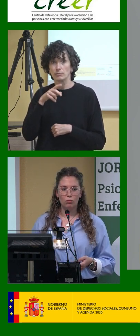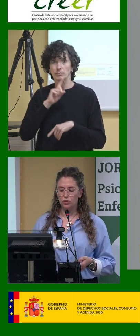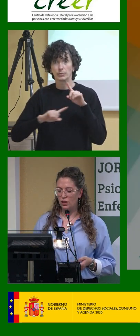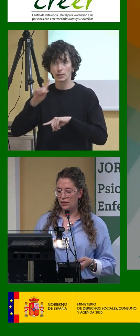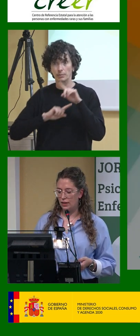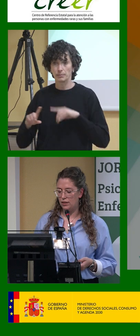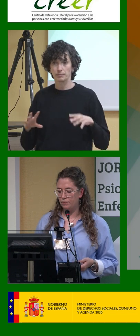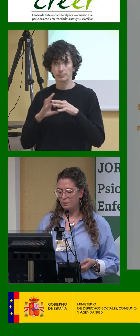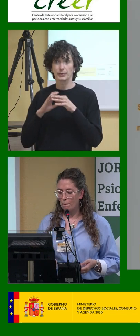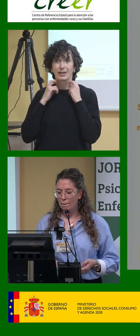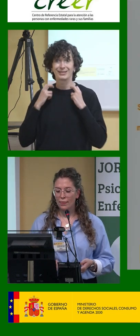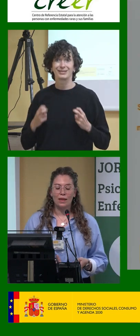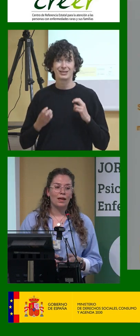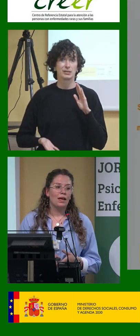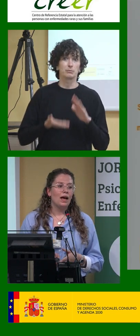relacionada con el aumento del estrés.